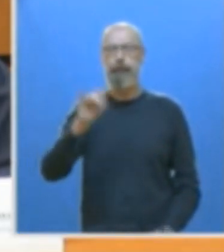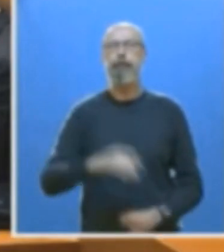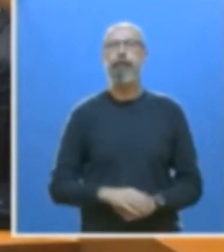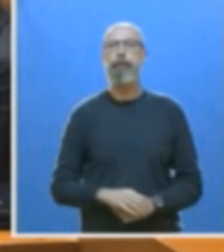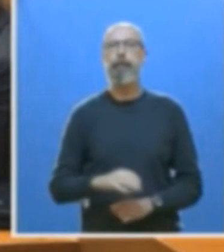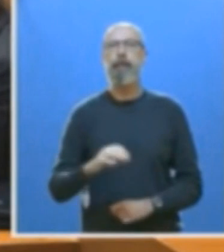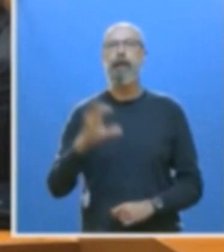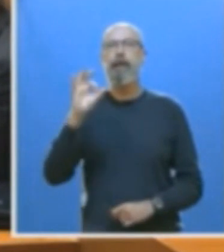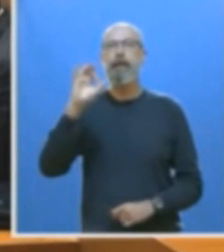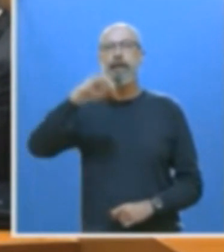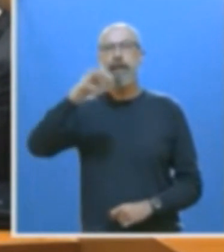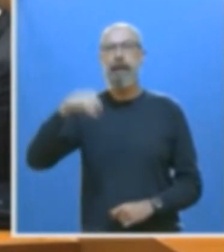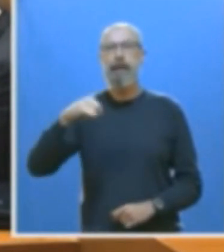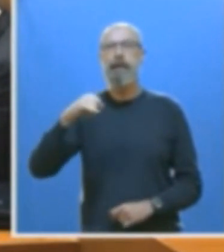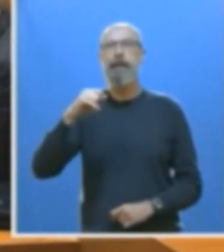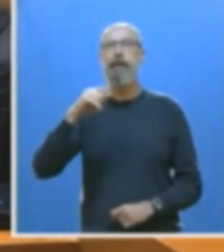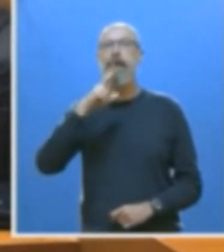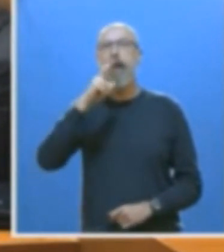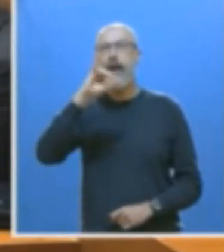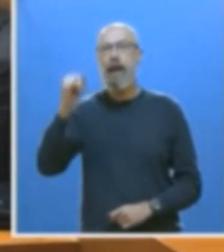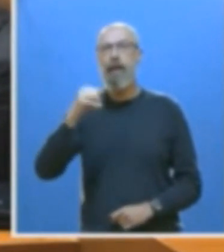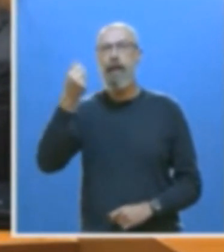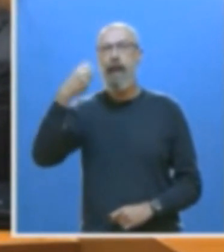Sánchez Hernández, Ana.